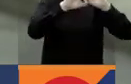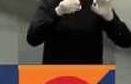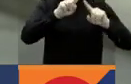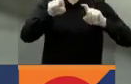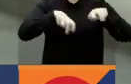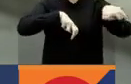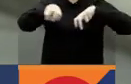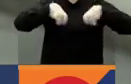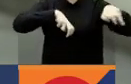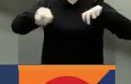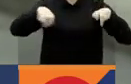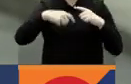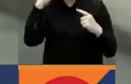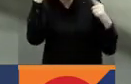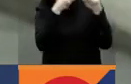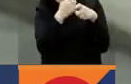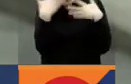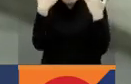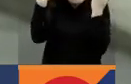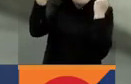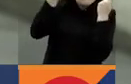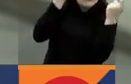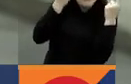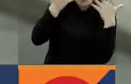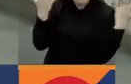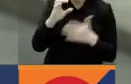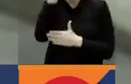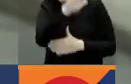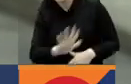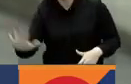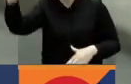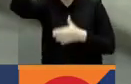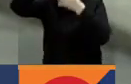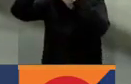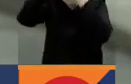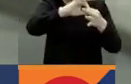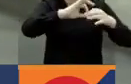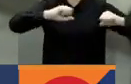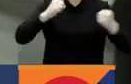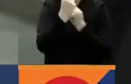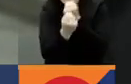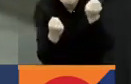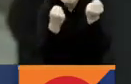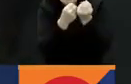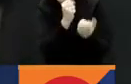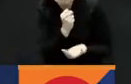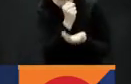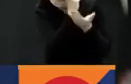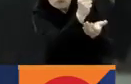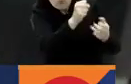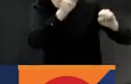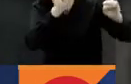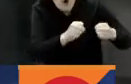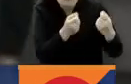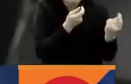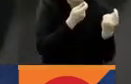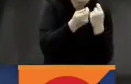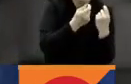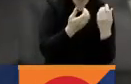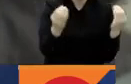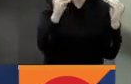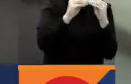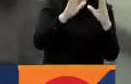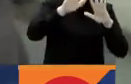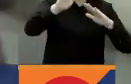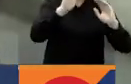movilidad, donde se están buscando estrategias pues para darle apoyo, no solamente en materia de recursos financieros, sino también dentro de las estructuras y el